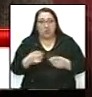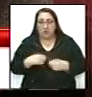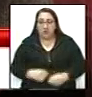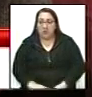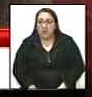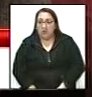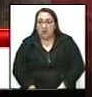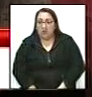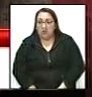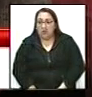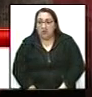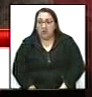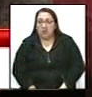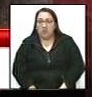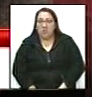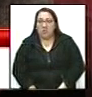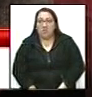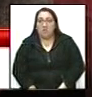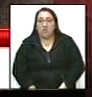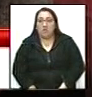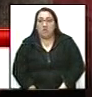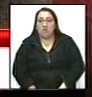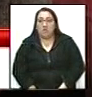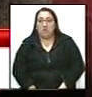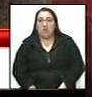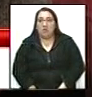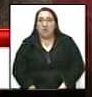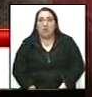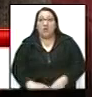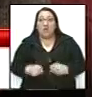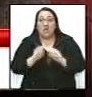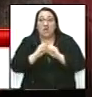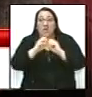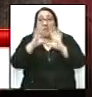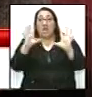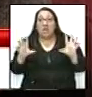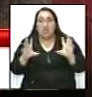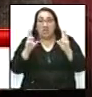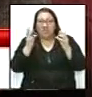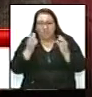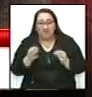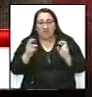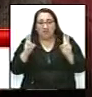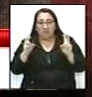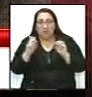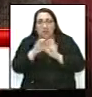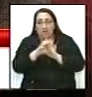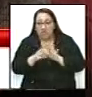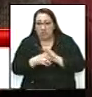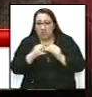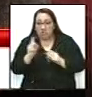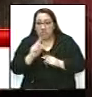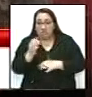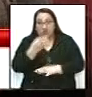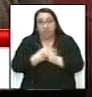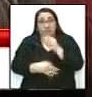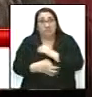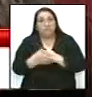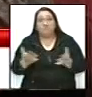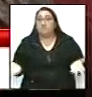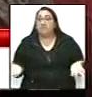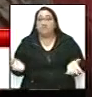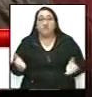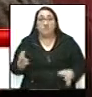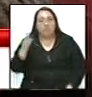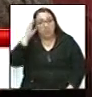permitir, que esto tiene que estar aclarado, por lo menos en los términos más gruesos, tiene que estar aclarado en la Constitución, porque caso contrario se va a